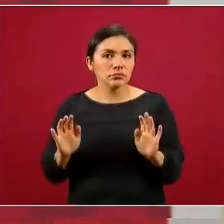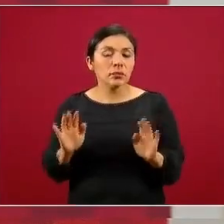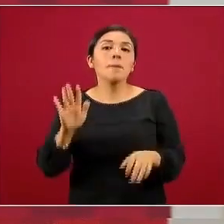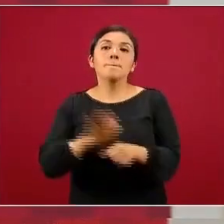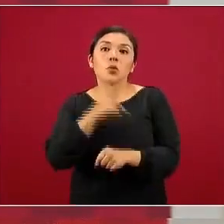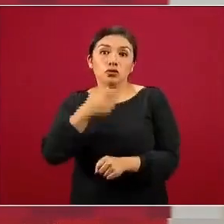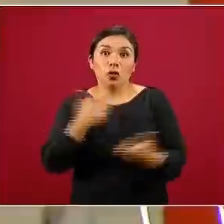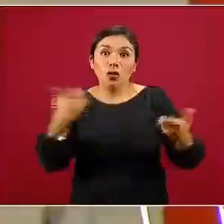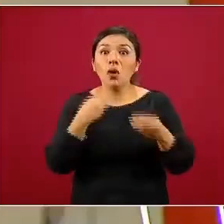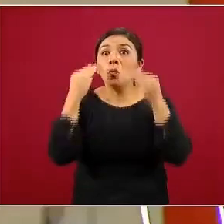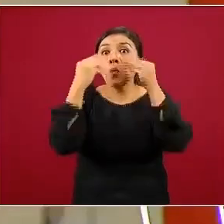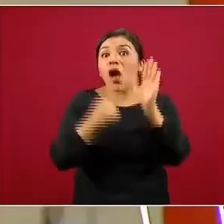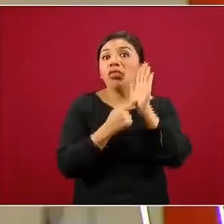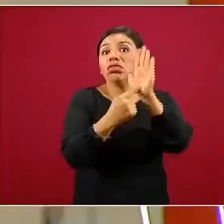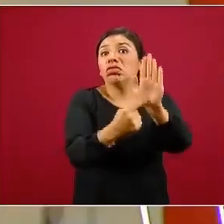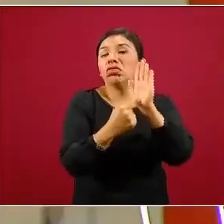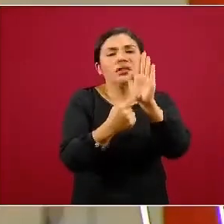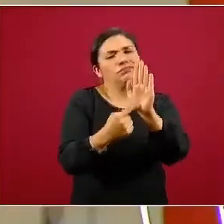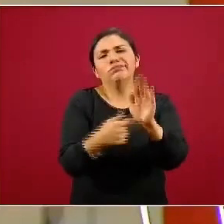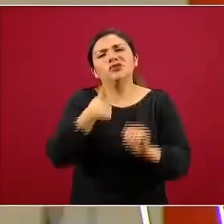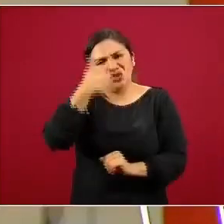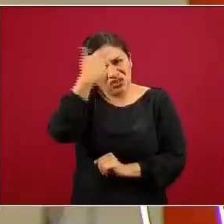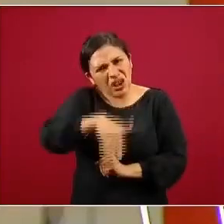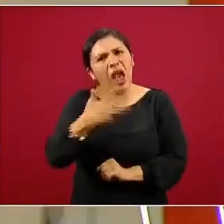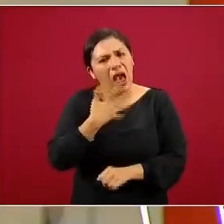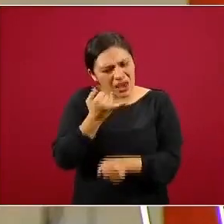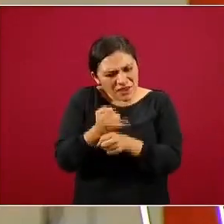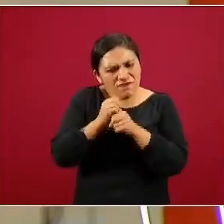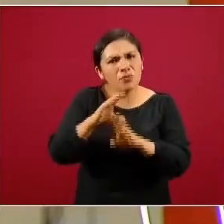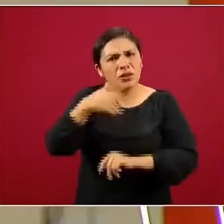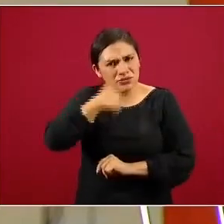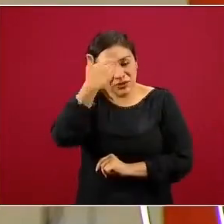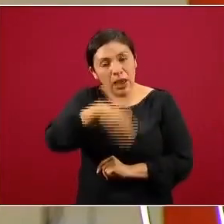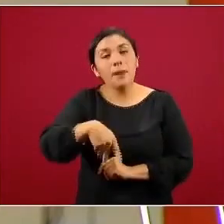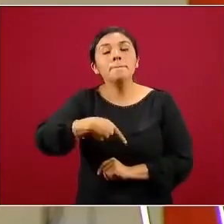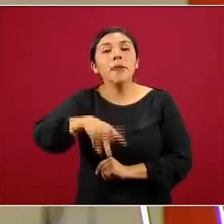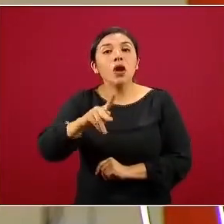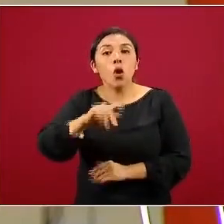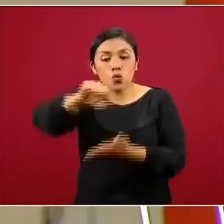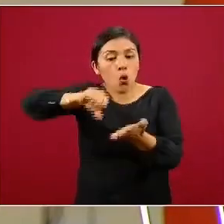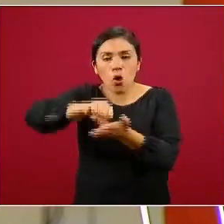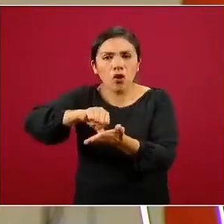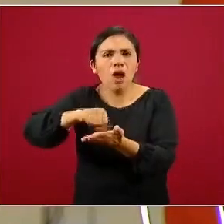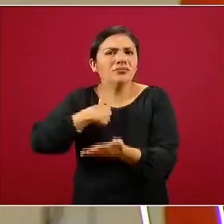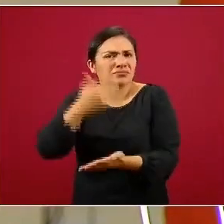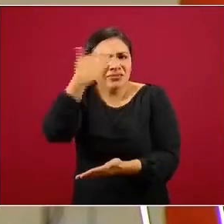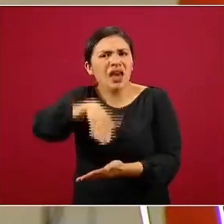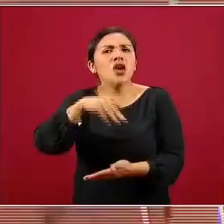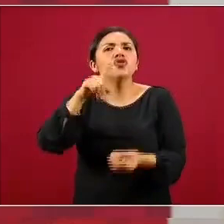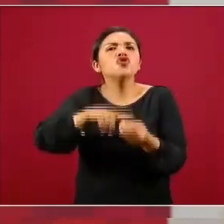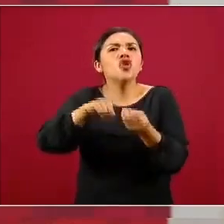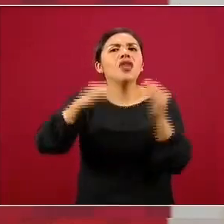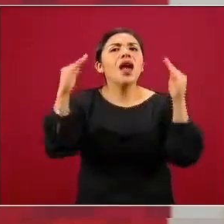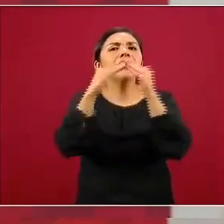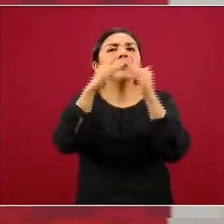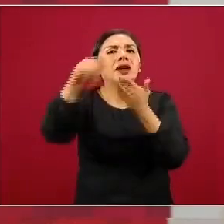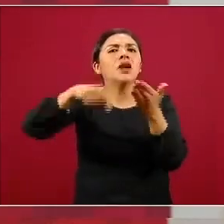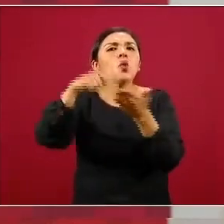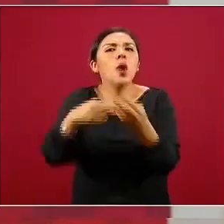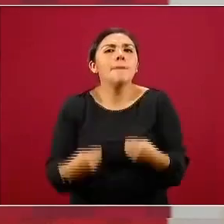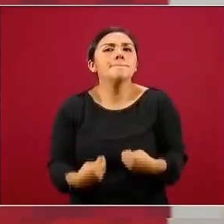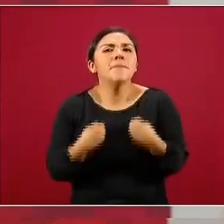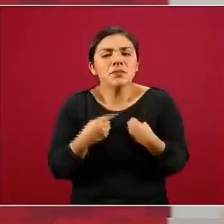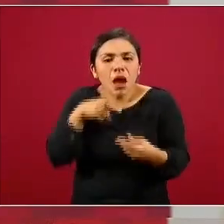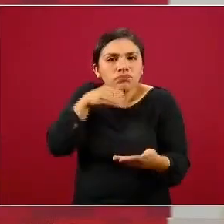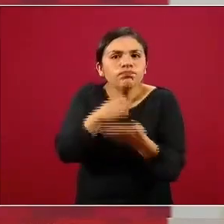esa razón no lo hacemos conscientemente, aunque tenemos los datos, ya no digamos a colonia, tenemos los datos al domicilio exacto